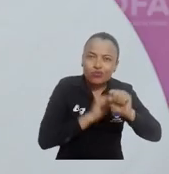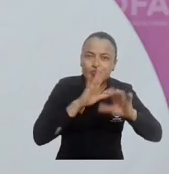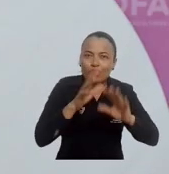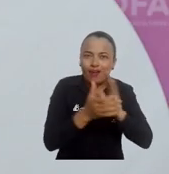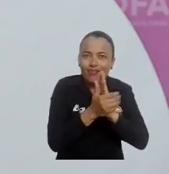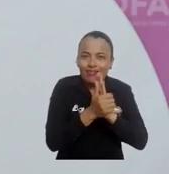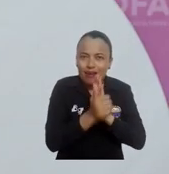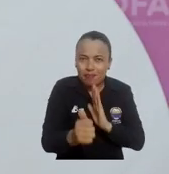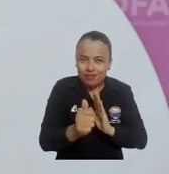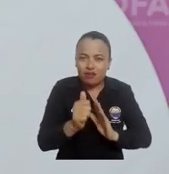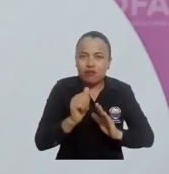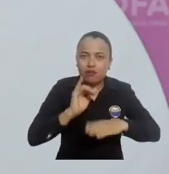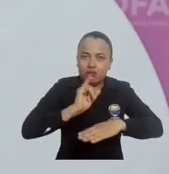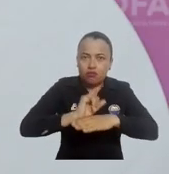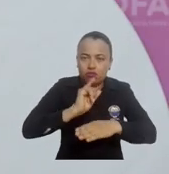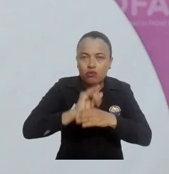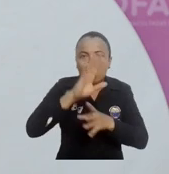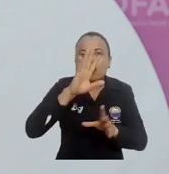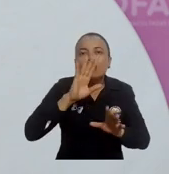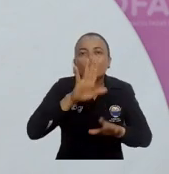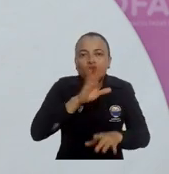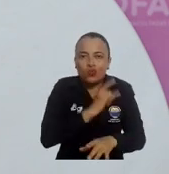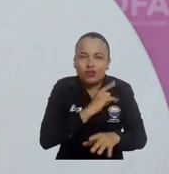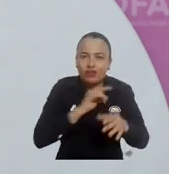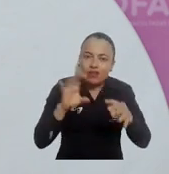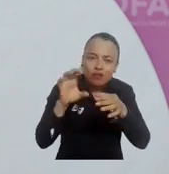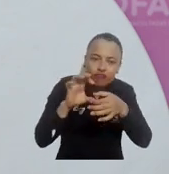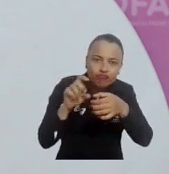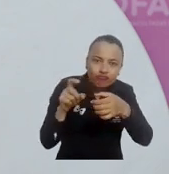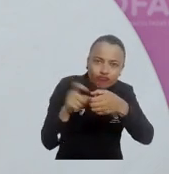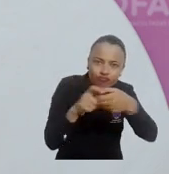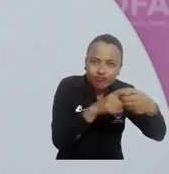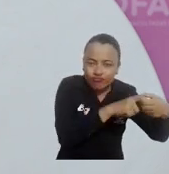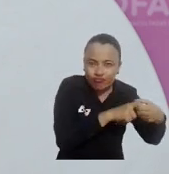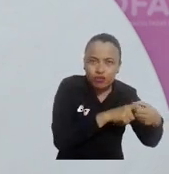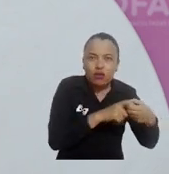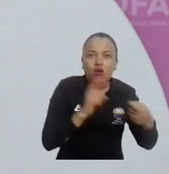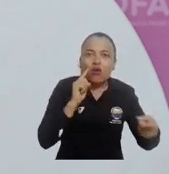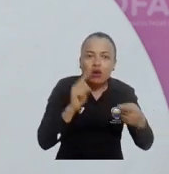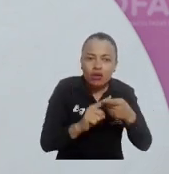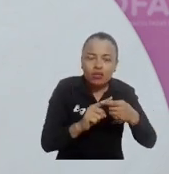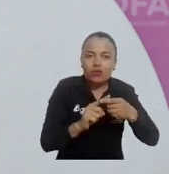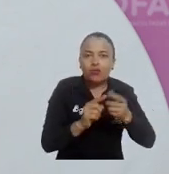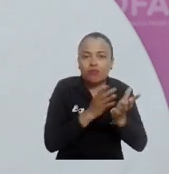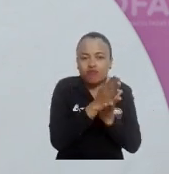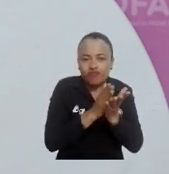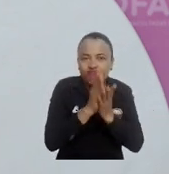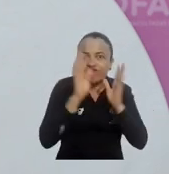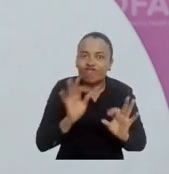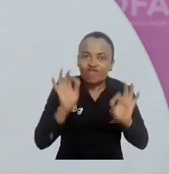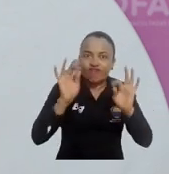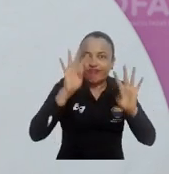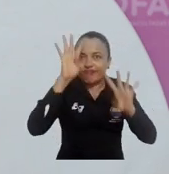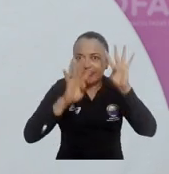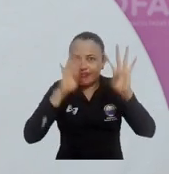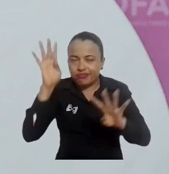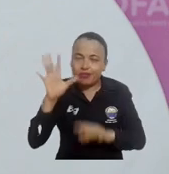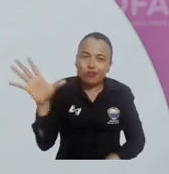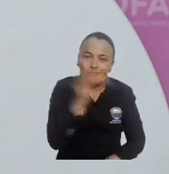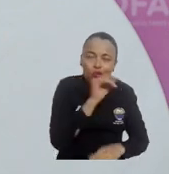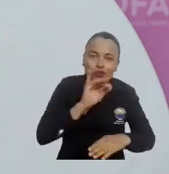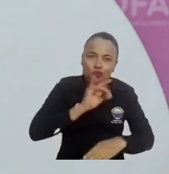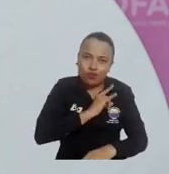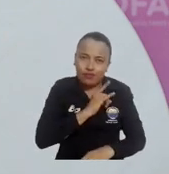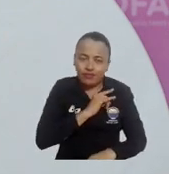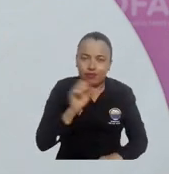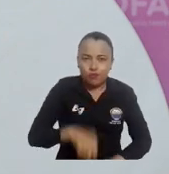capacidades institucionales de todas las universidades asociadas y de esta manera pues seguir contribuyendo al desarrollo de programas innovadores